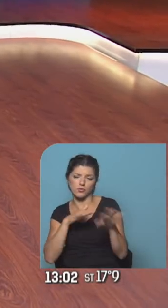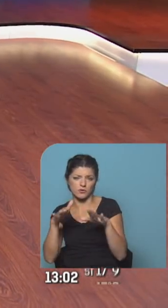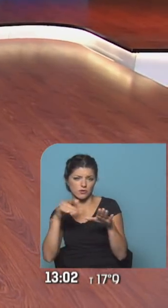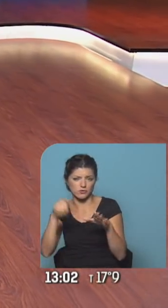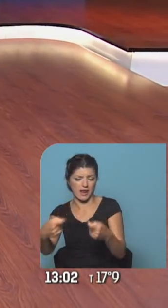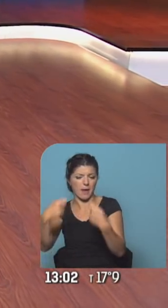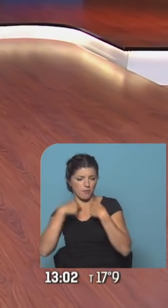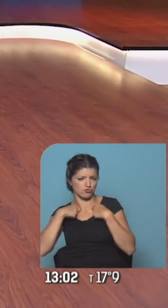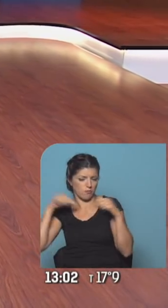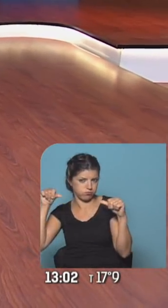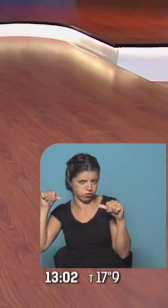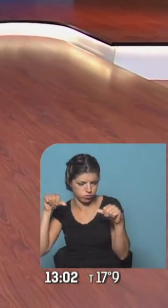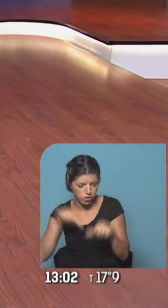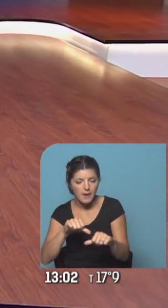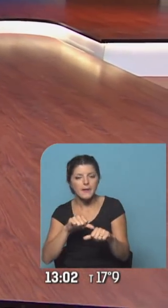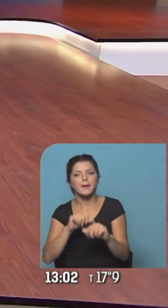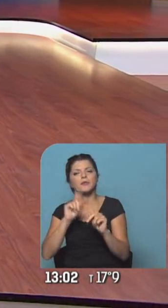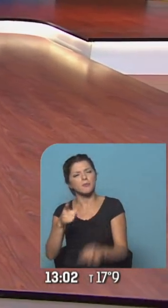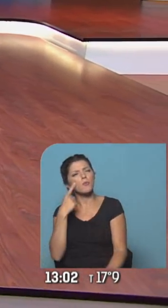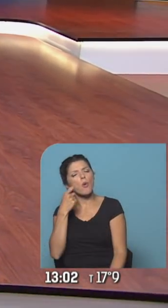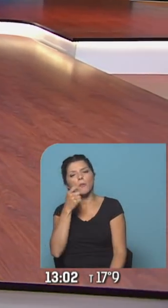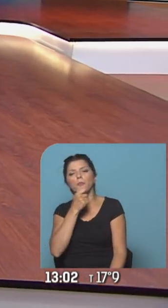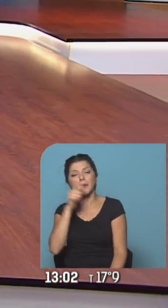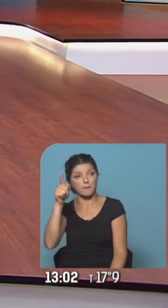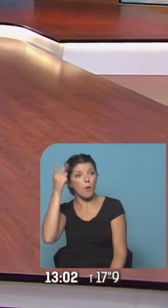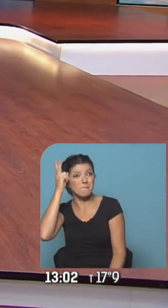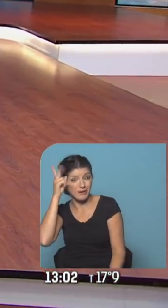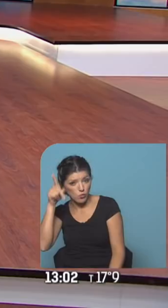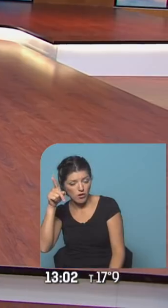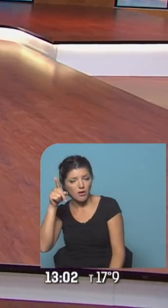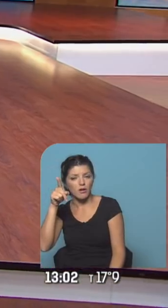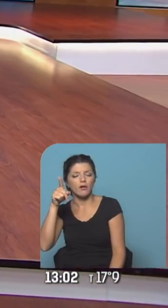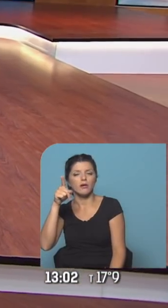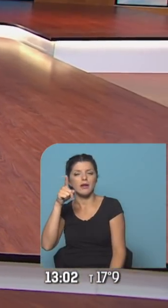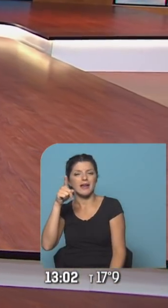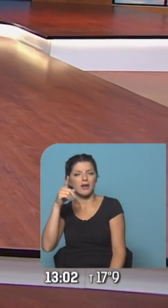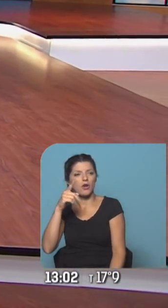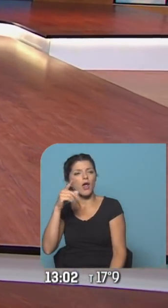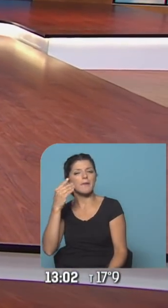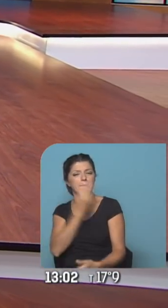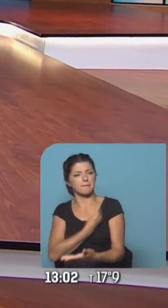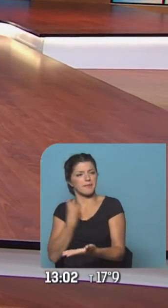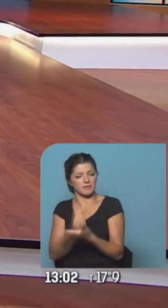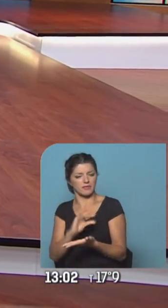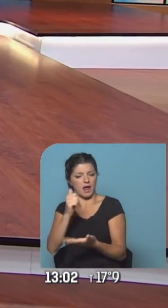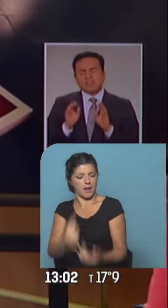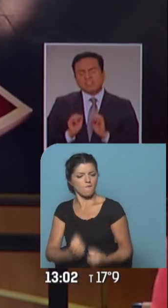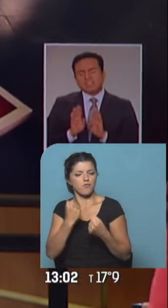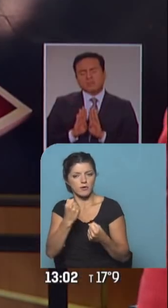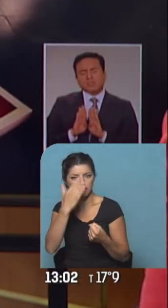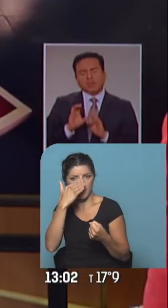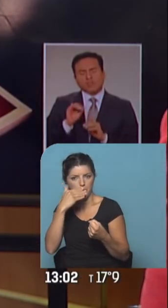estaba entrando también en una variable en la que vemos a Perú, en donde los presidentes llegan con fuerza, pero se desinflan muy pronto. ¿Cómo lo